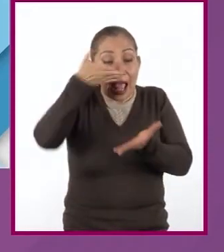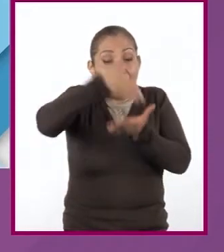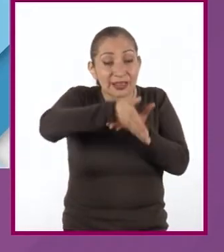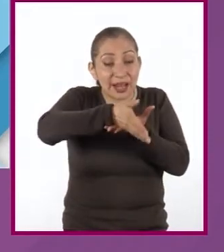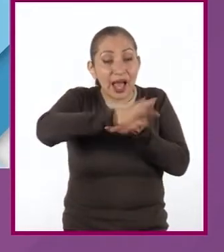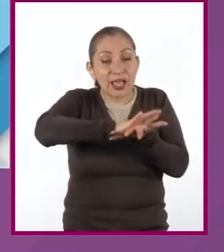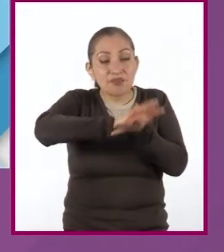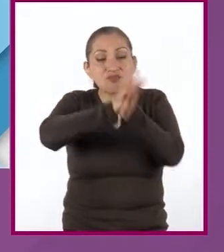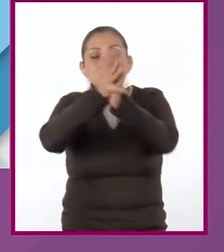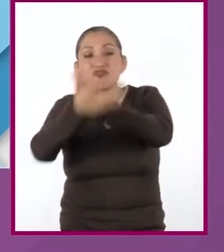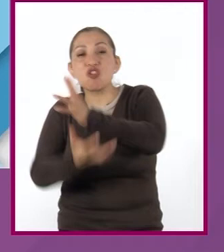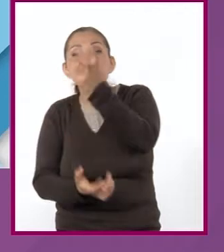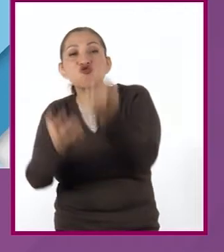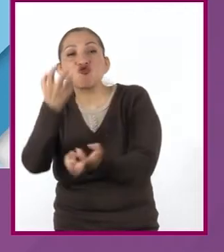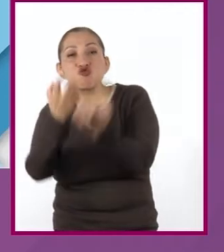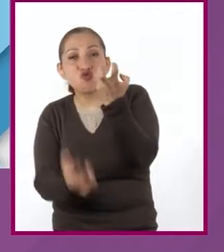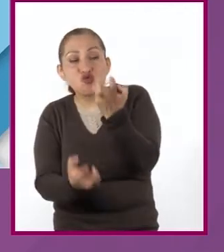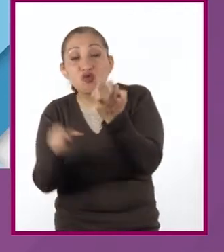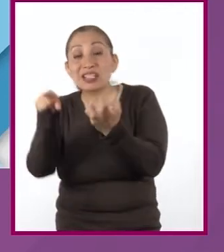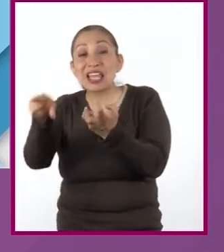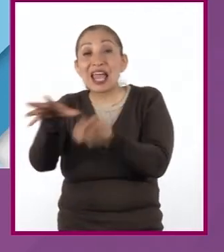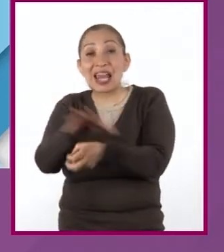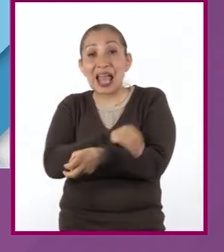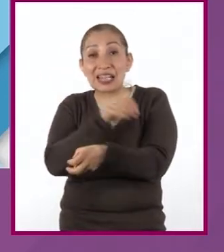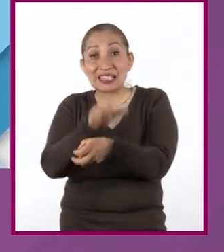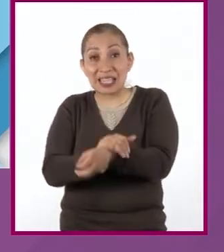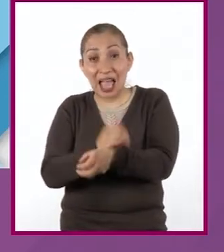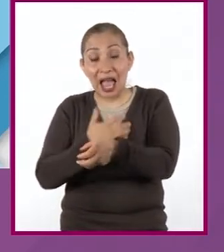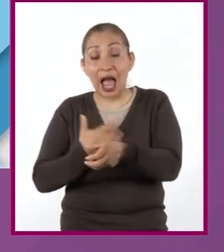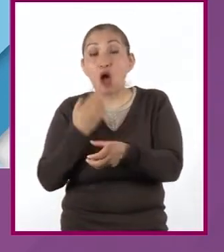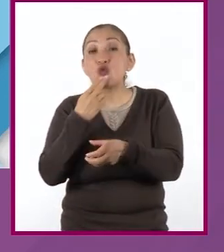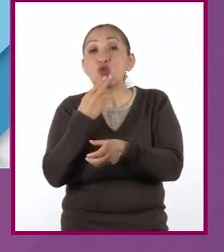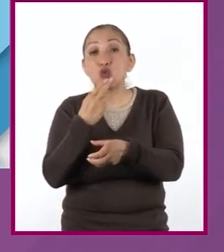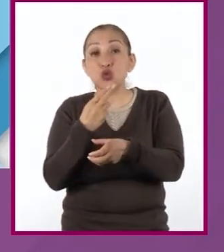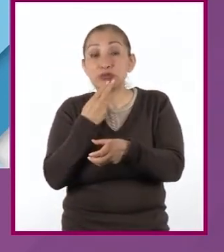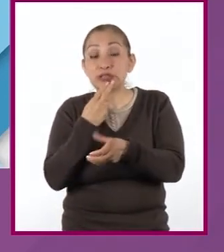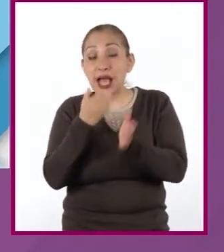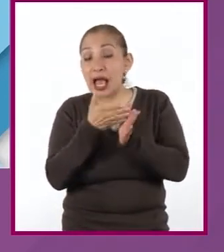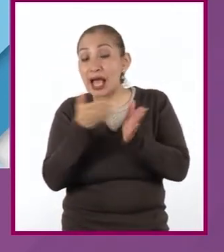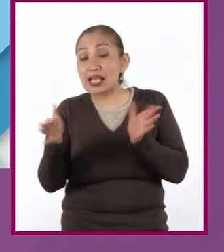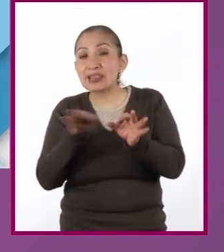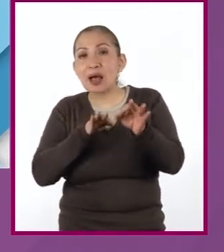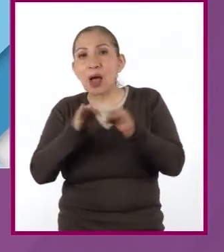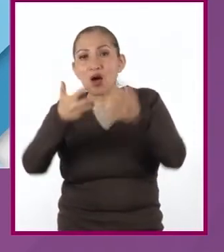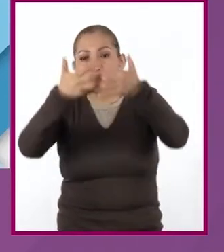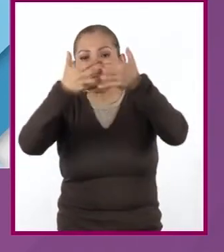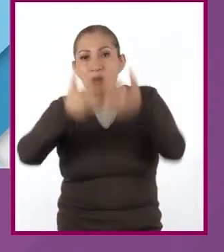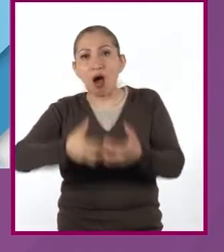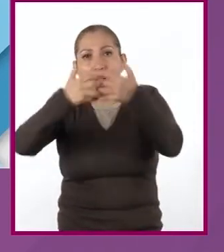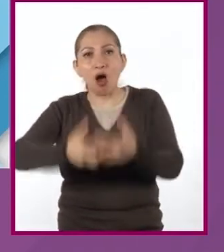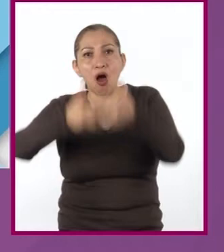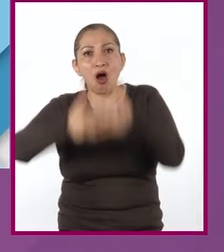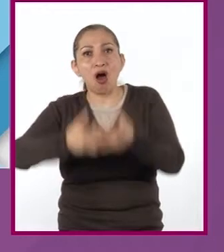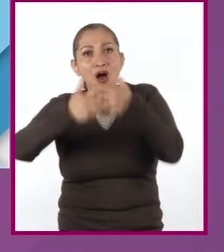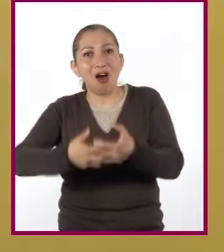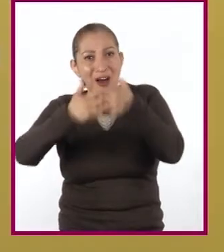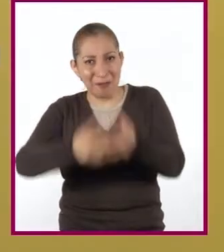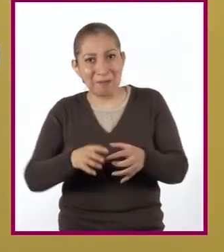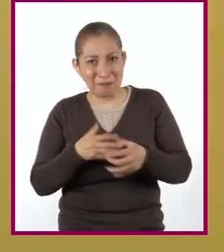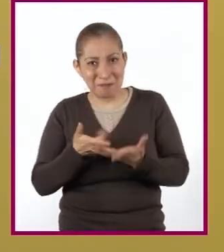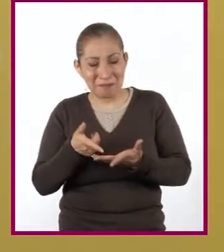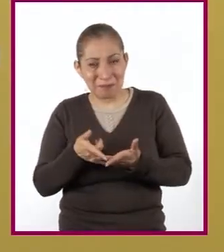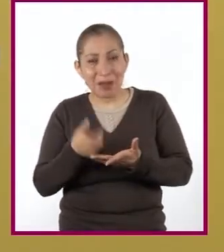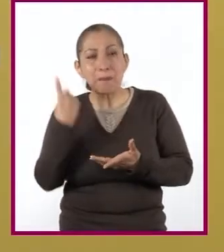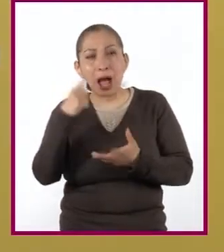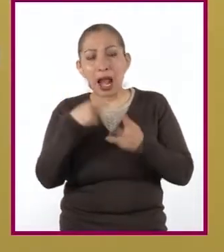de combustión y la energía que se aprovecha o el trabajo que realiza la máquina. Y